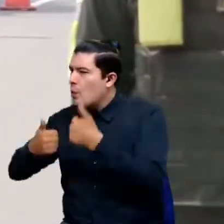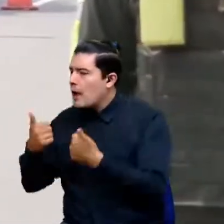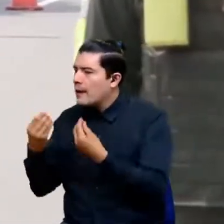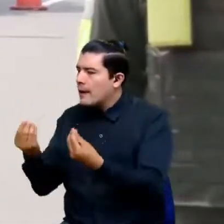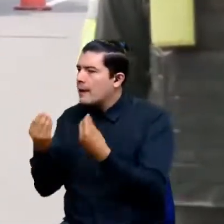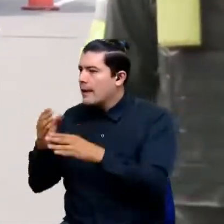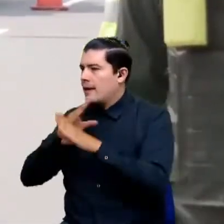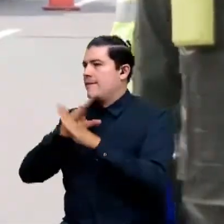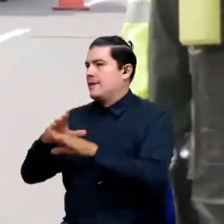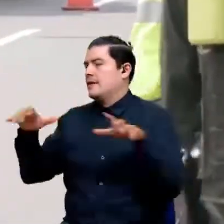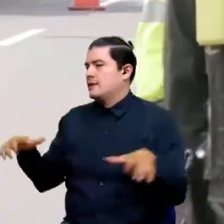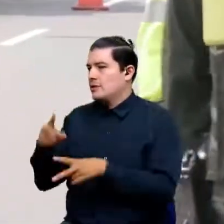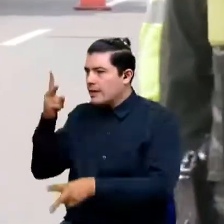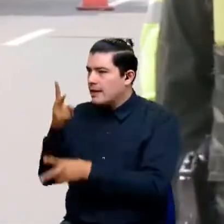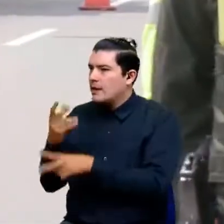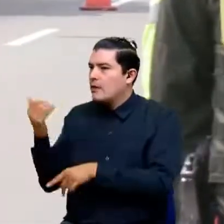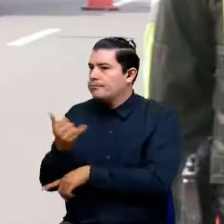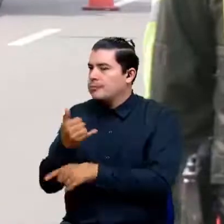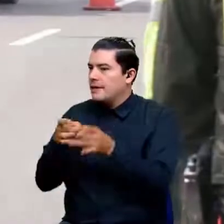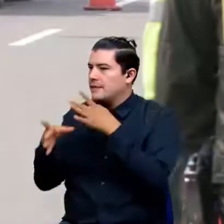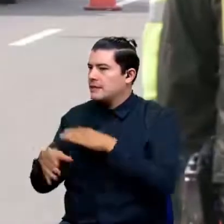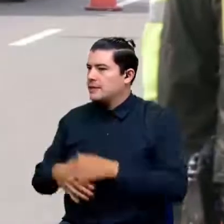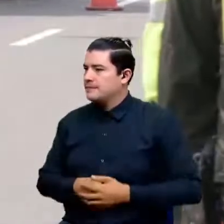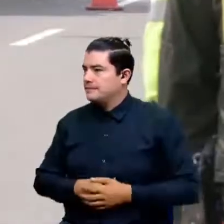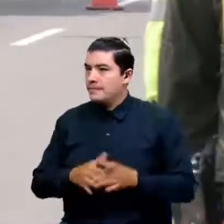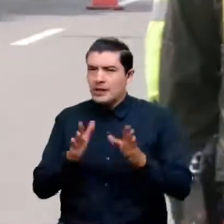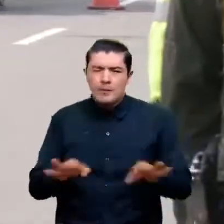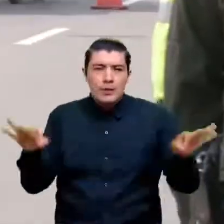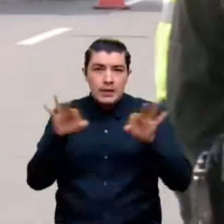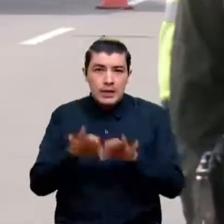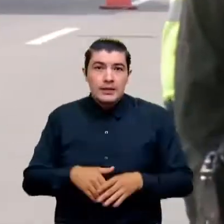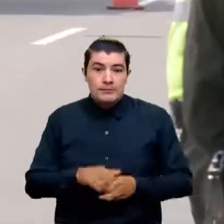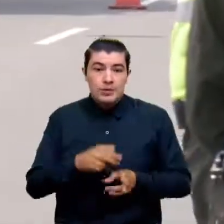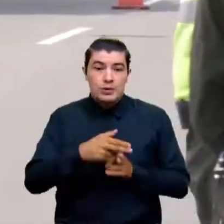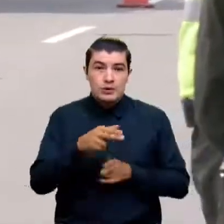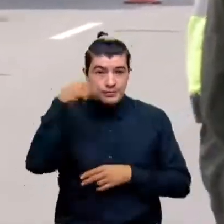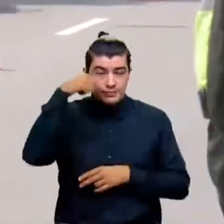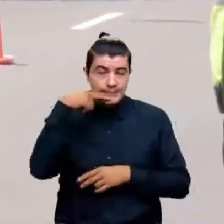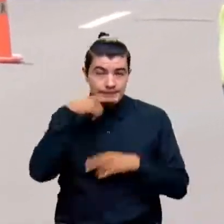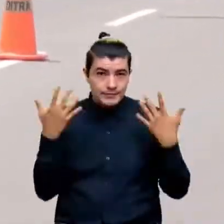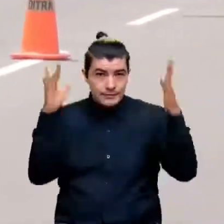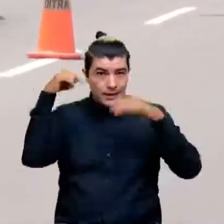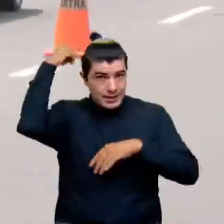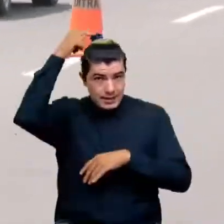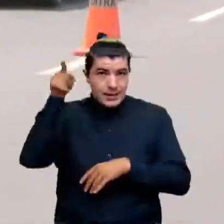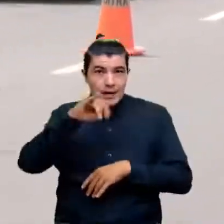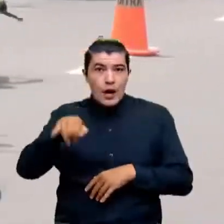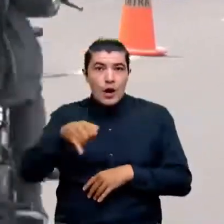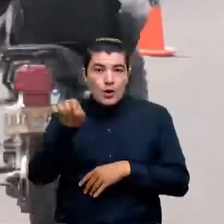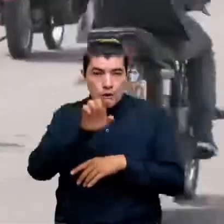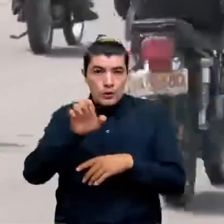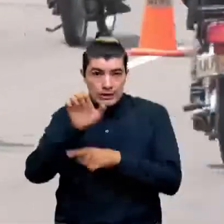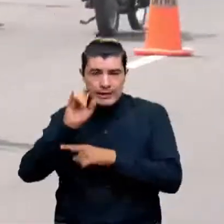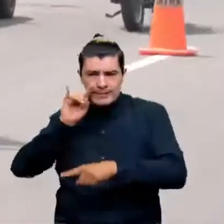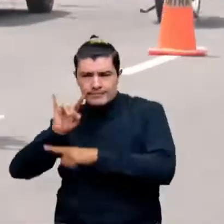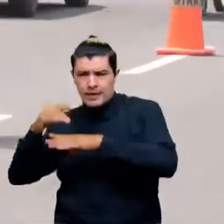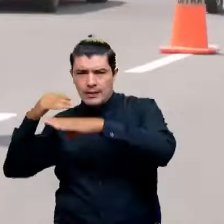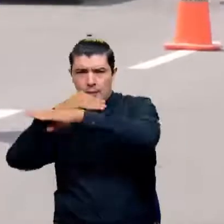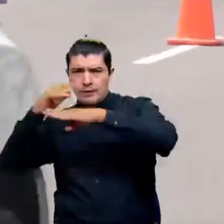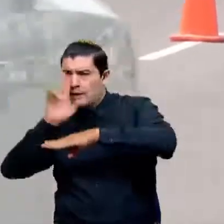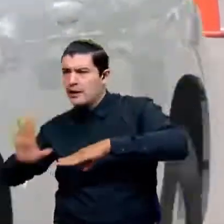poder mitigar los delitos en esas fechas? Importante, tenemos unas prioridades. Nuestros ejes viales departamentales y